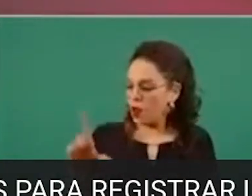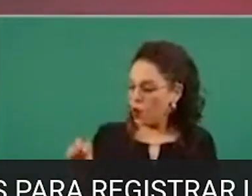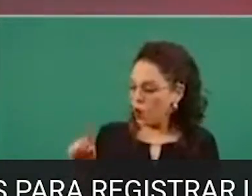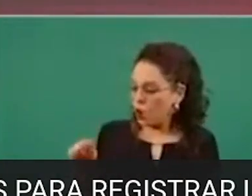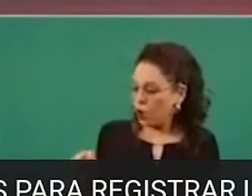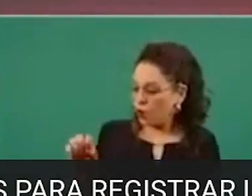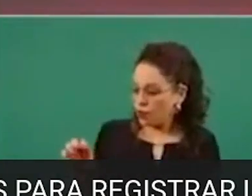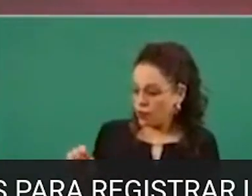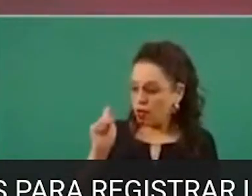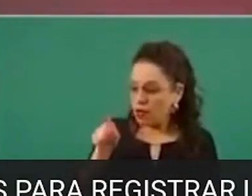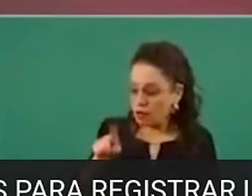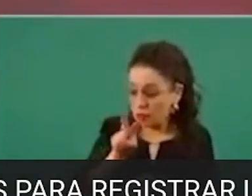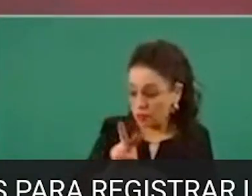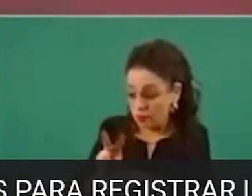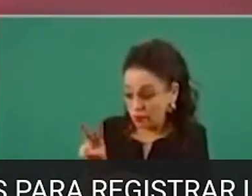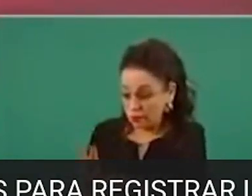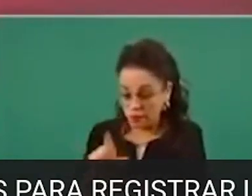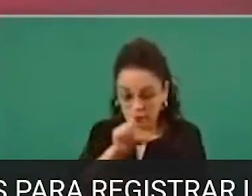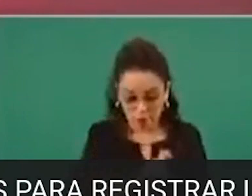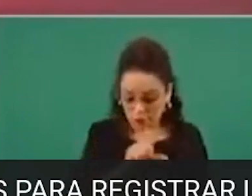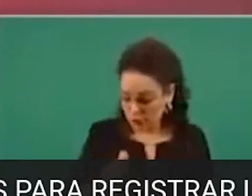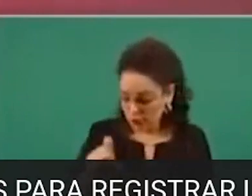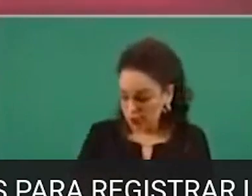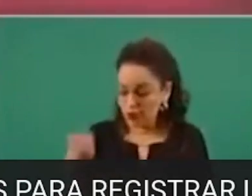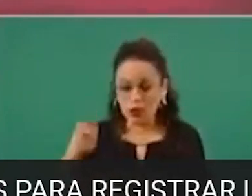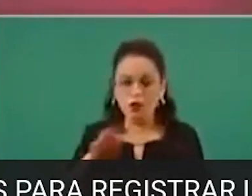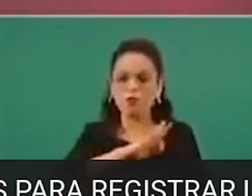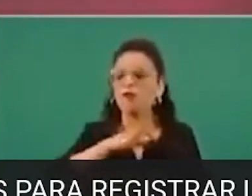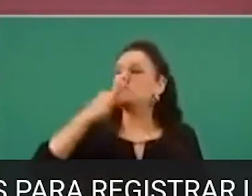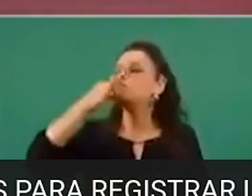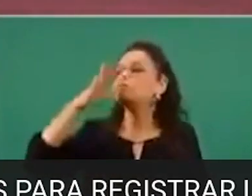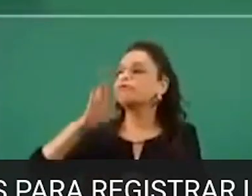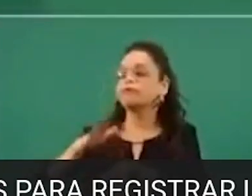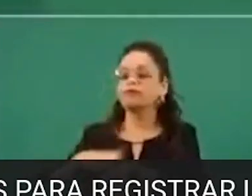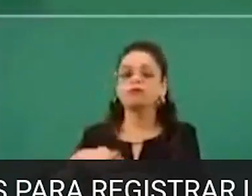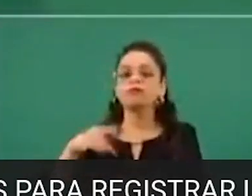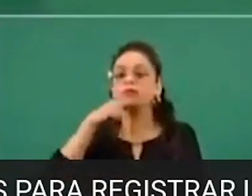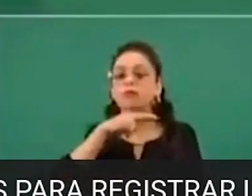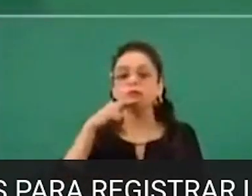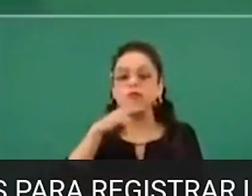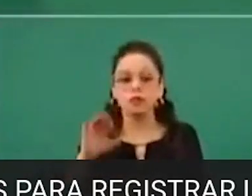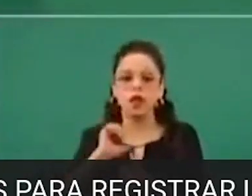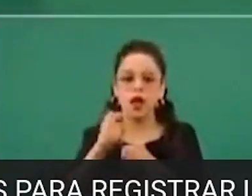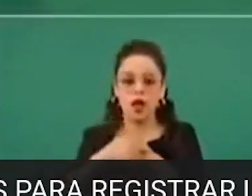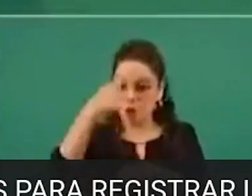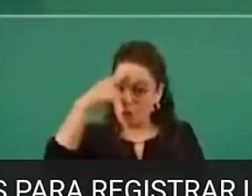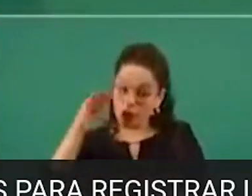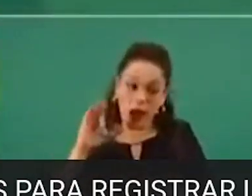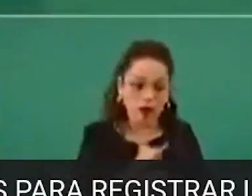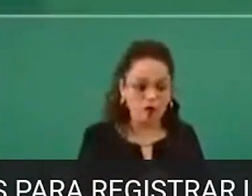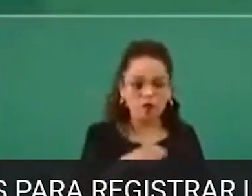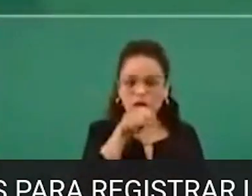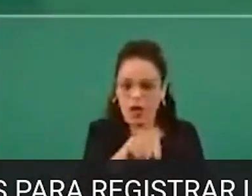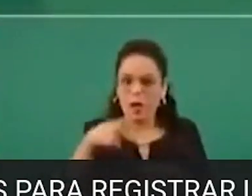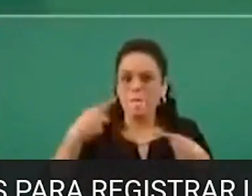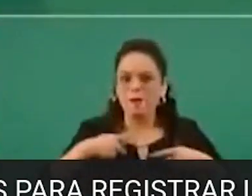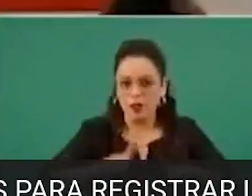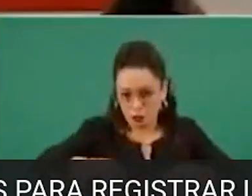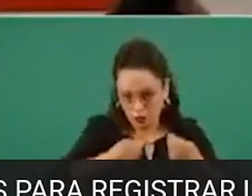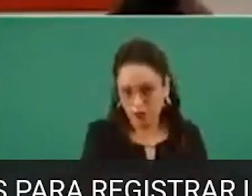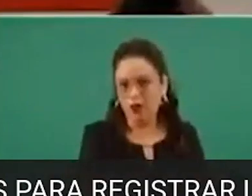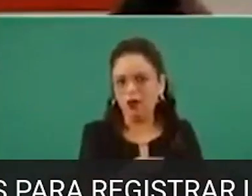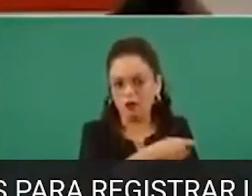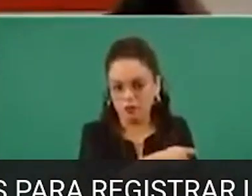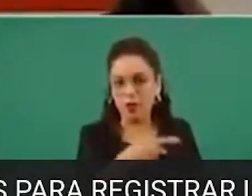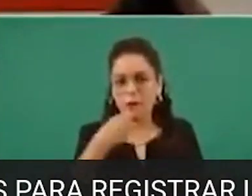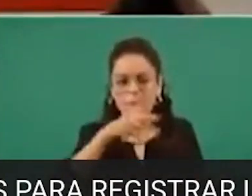bajo farmacovigilancia, entonces se le puede notificar inmediatamente. Entonces, para proteger a la persona. Y en términos generales, para la